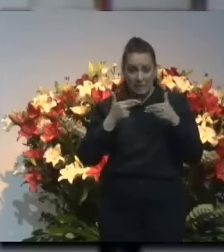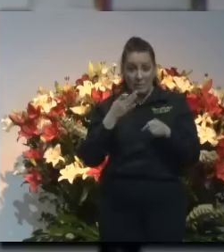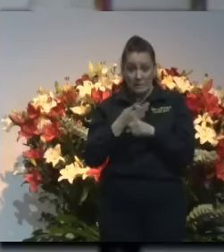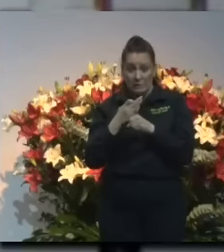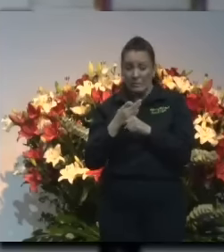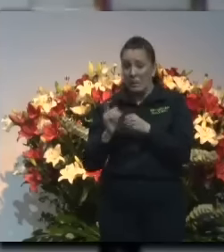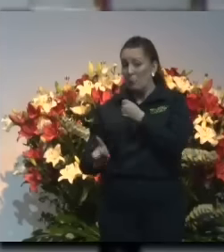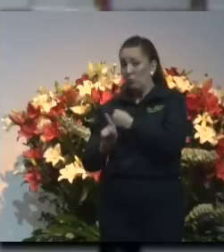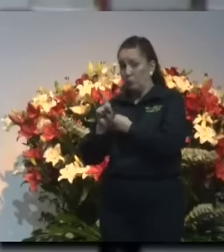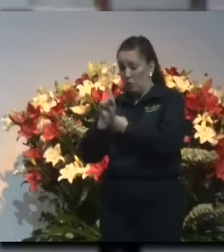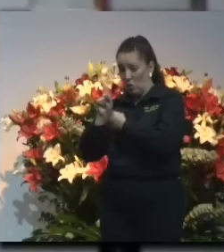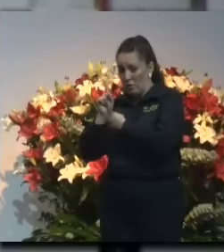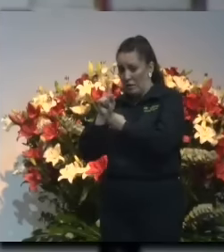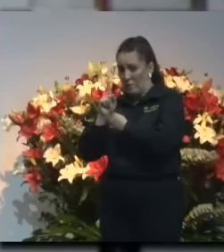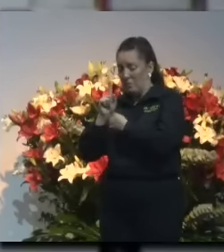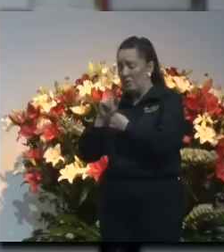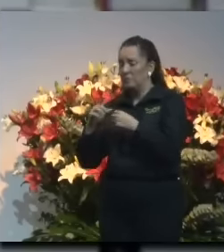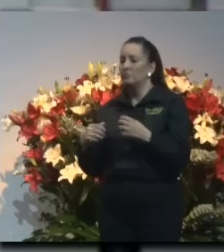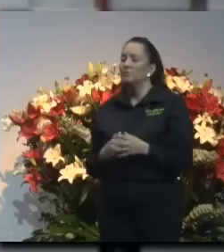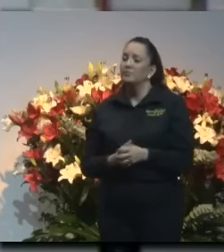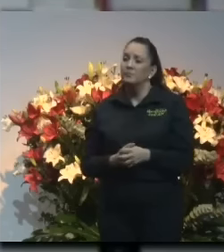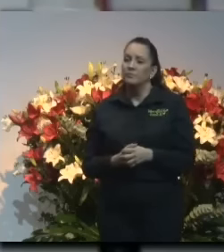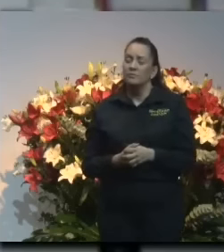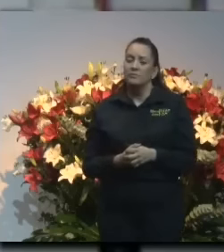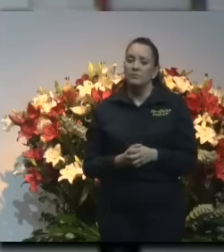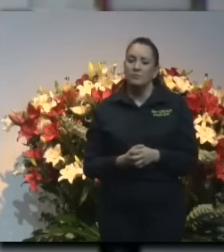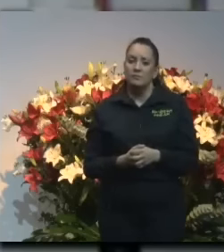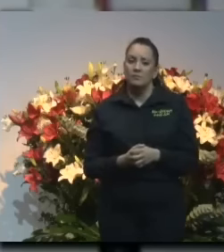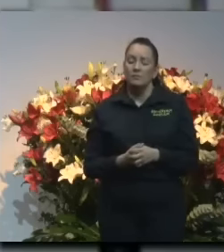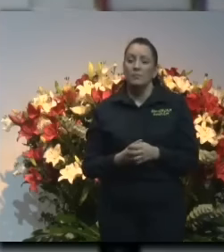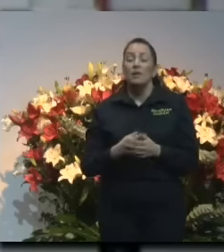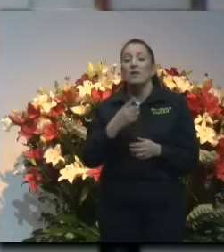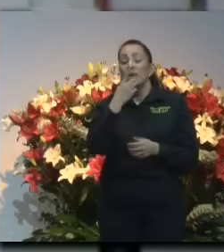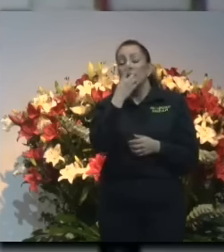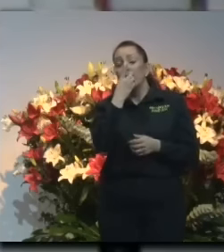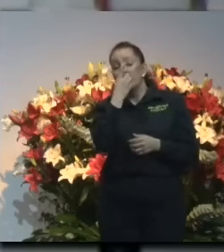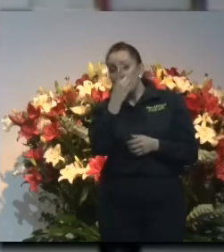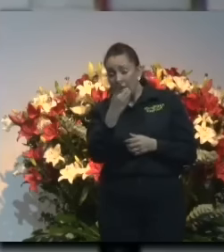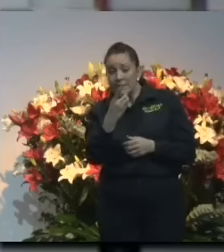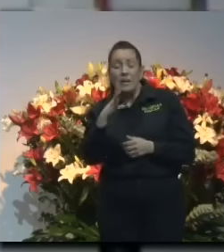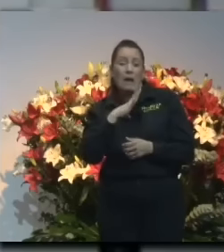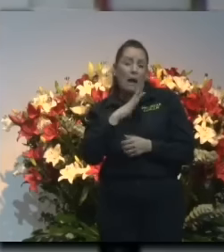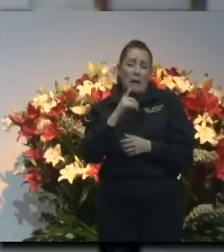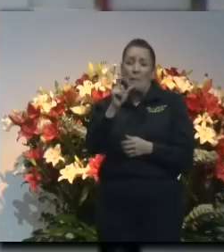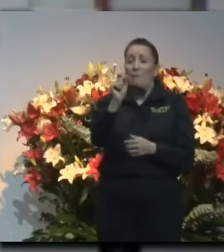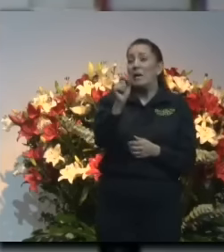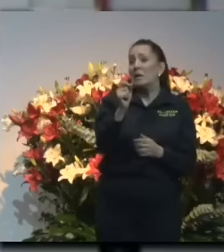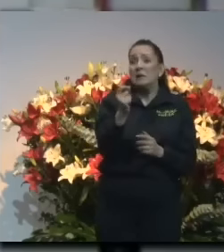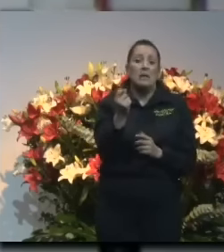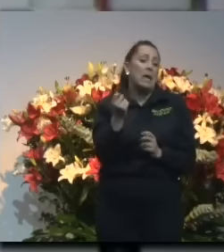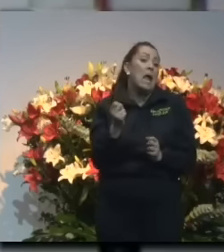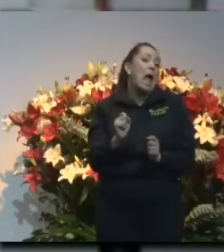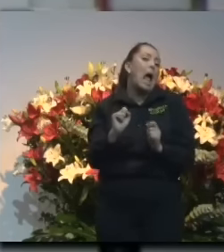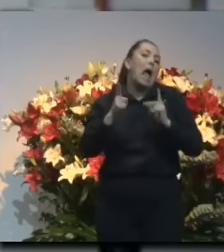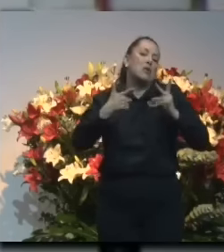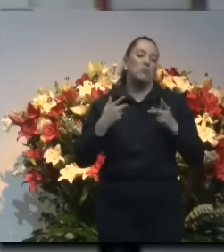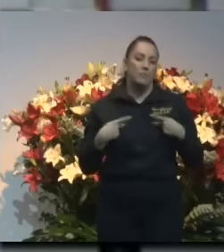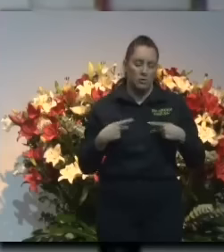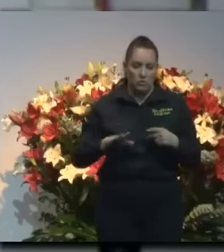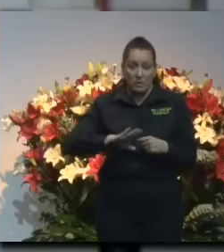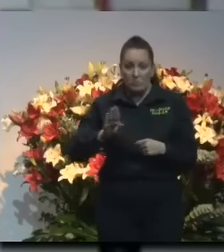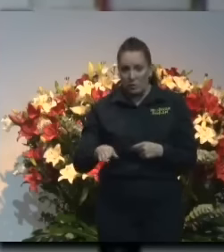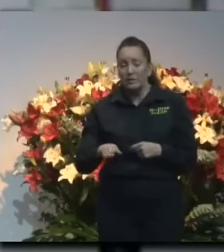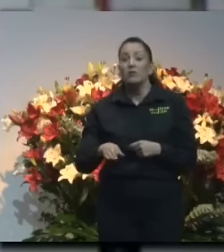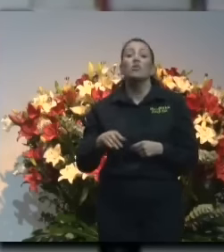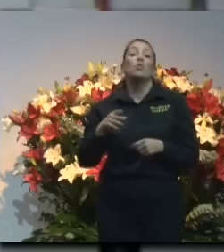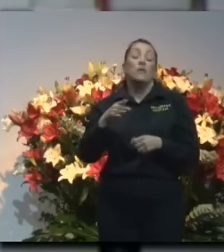enfrentamiento, se habla por parte del Fraiva de 20 y tantas personas muertas. Por parte de la prensa